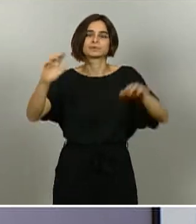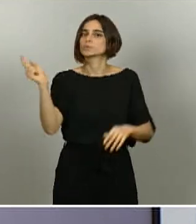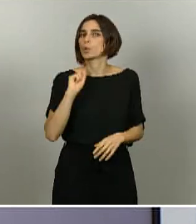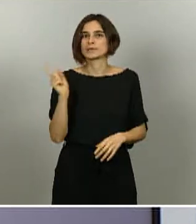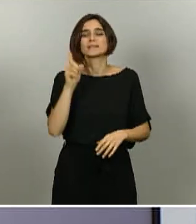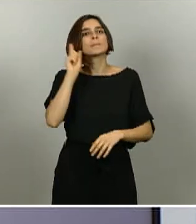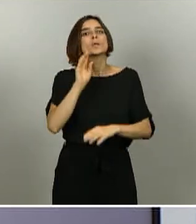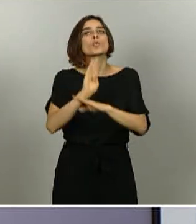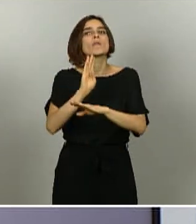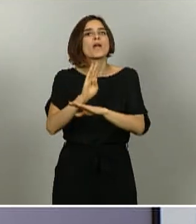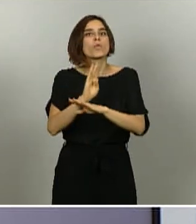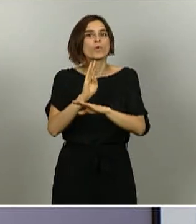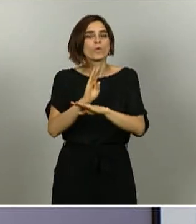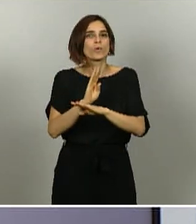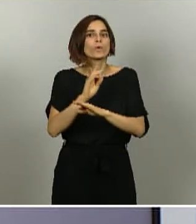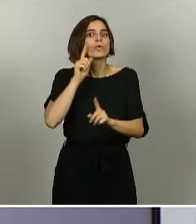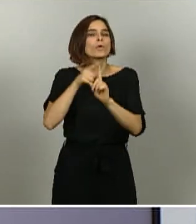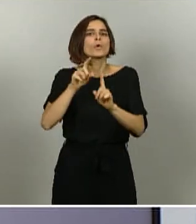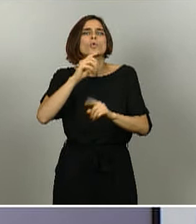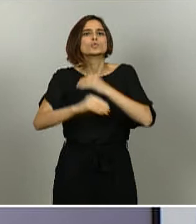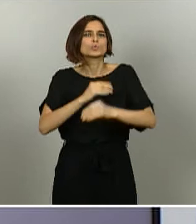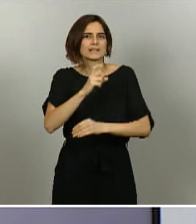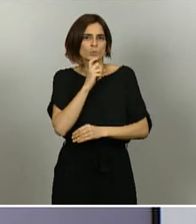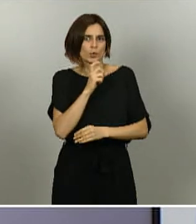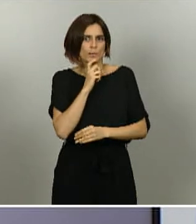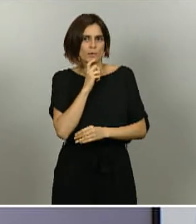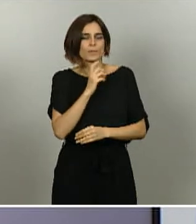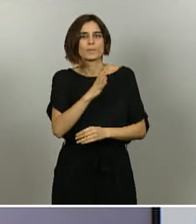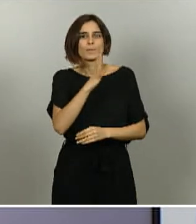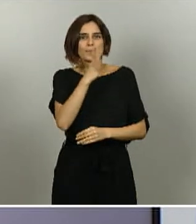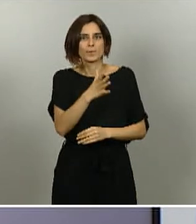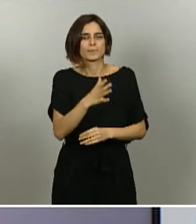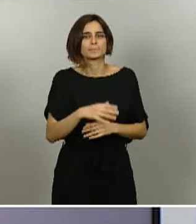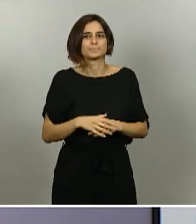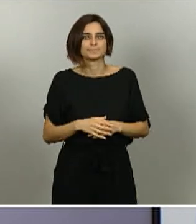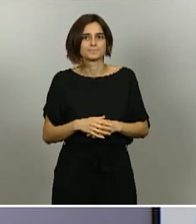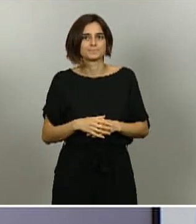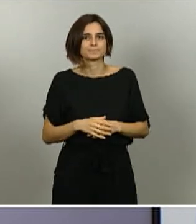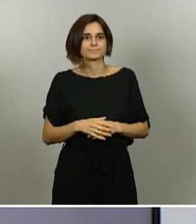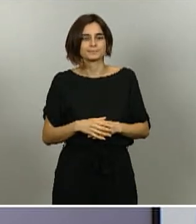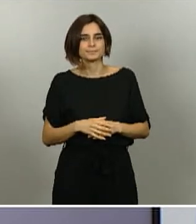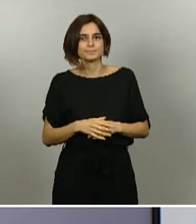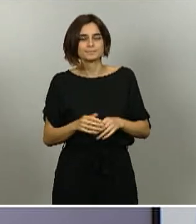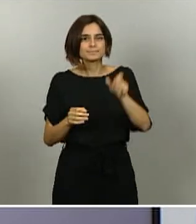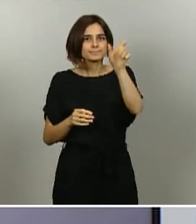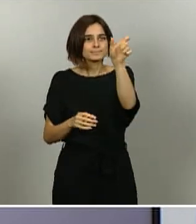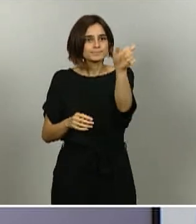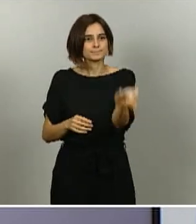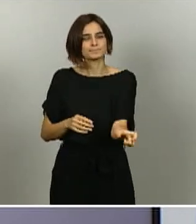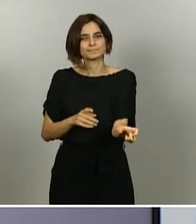El identificar contactos supuestamente de riesgos a los que no se les puede dar una salida o